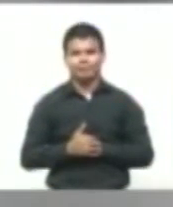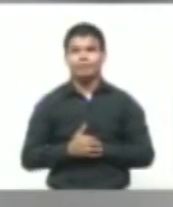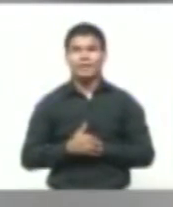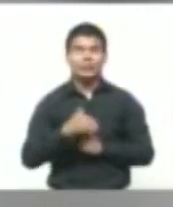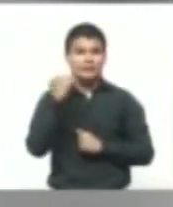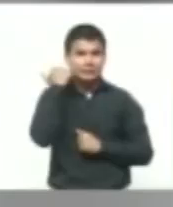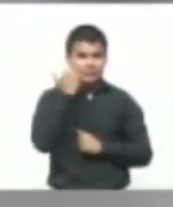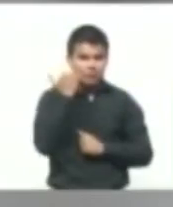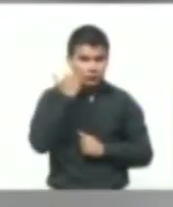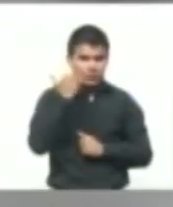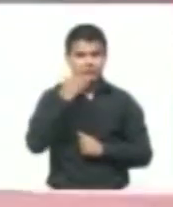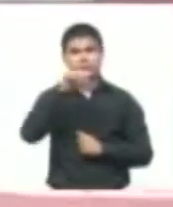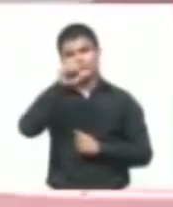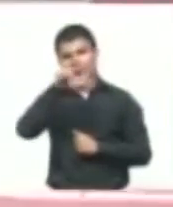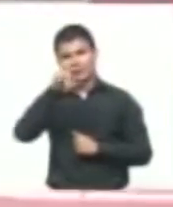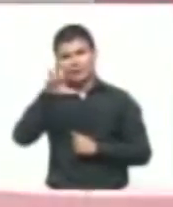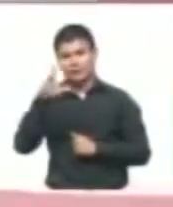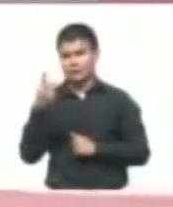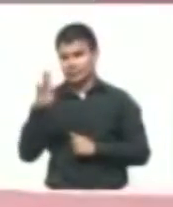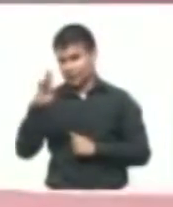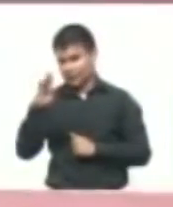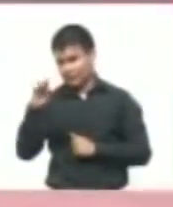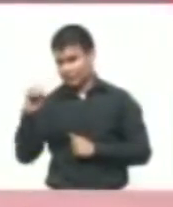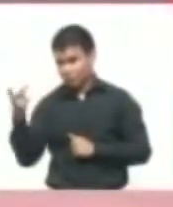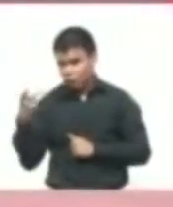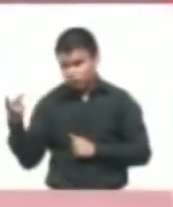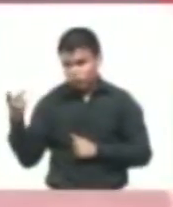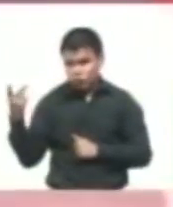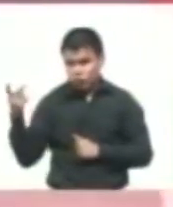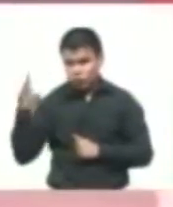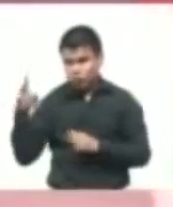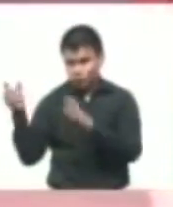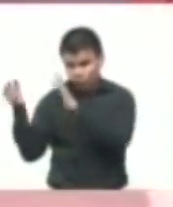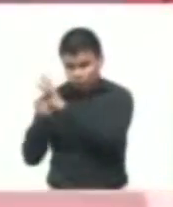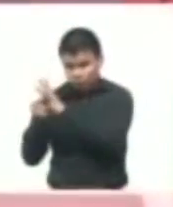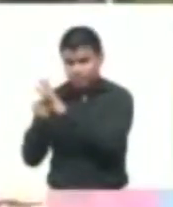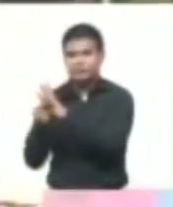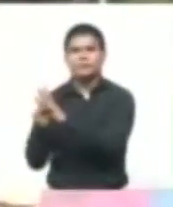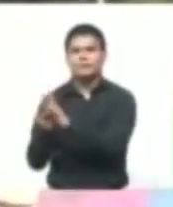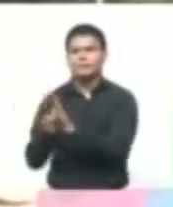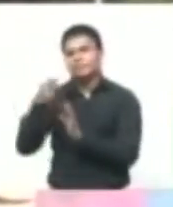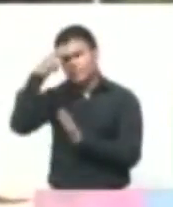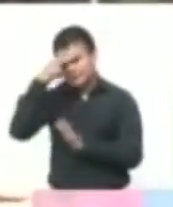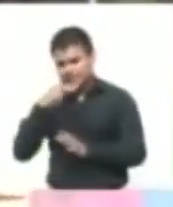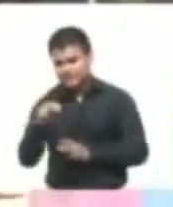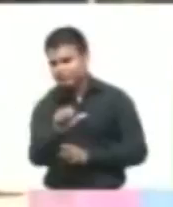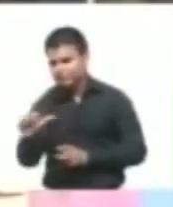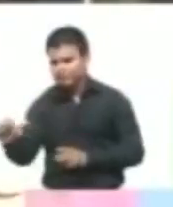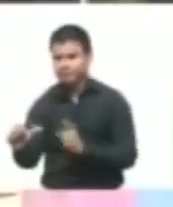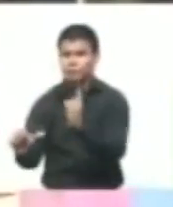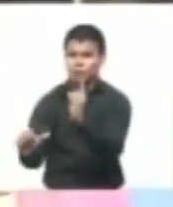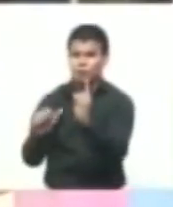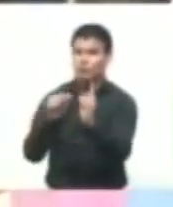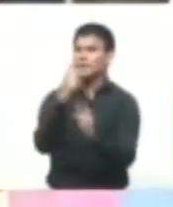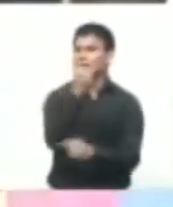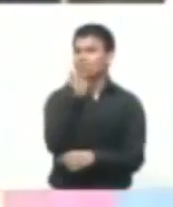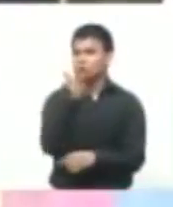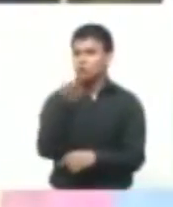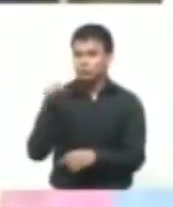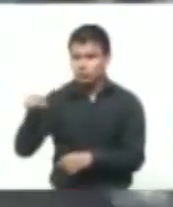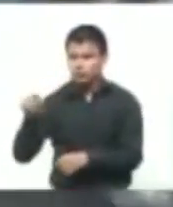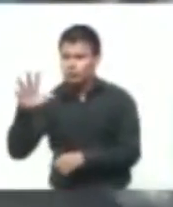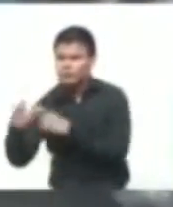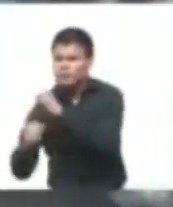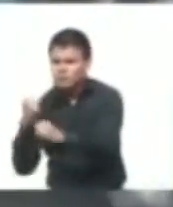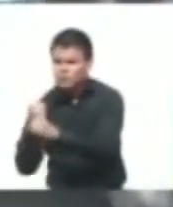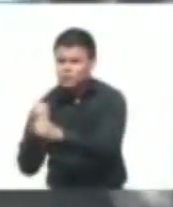separar. Esta pareja, considerada en el barrio San Felipe como un ejemplo de unión, deja a 2 niñas, una de 14 y una de 5, que ni siquiera comprende